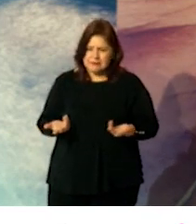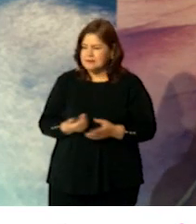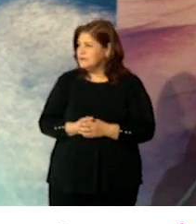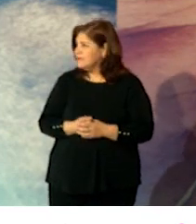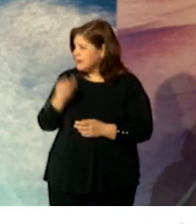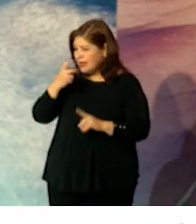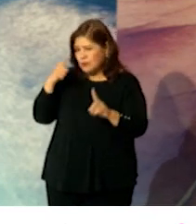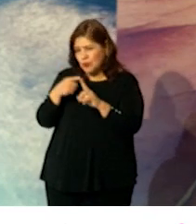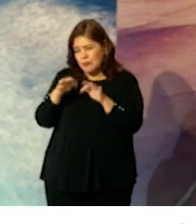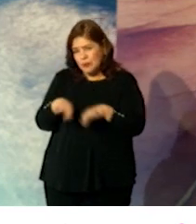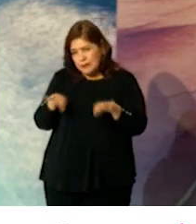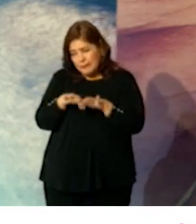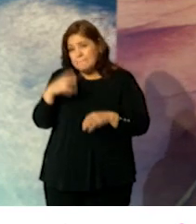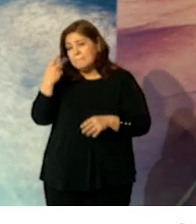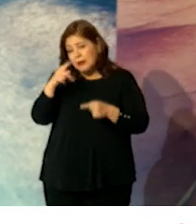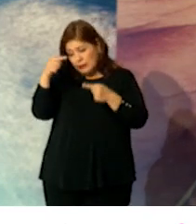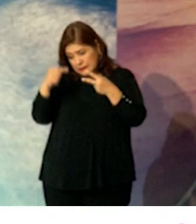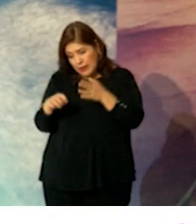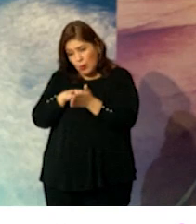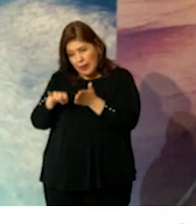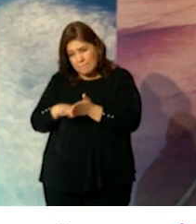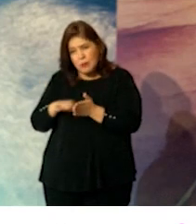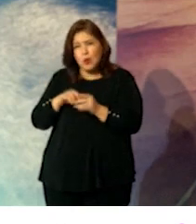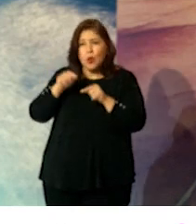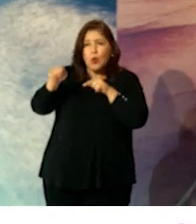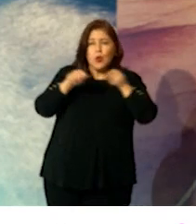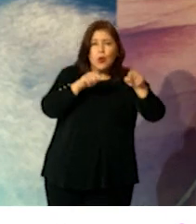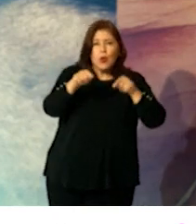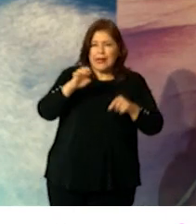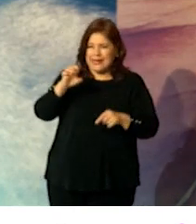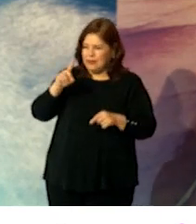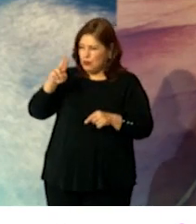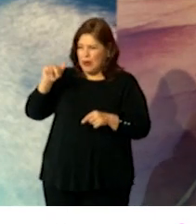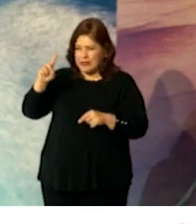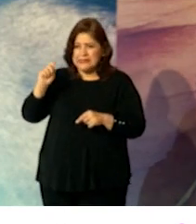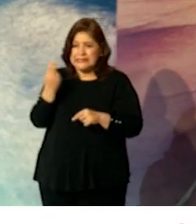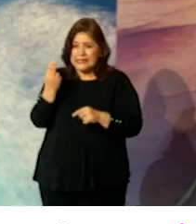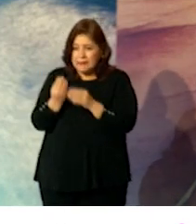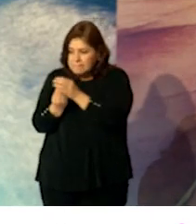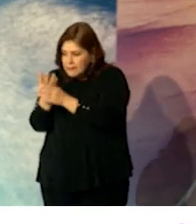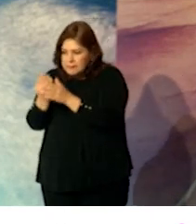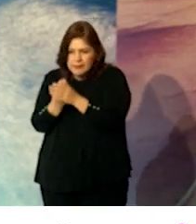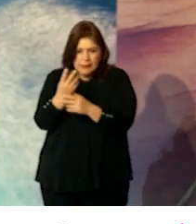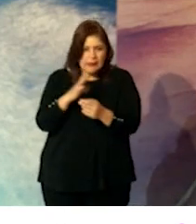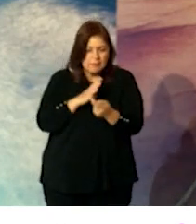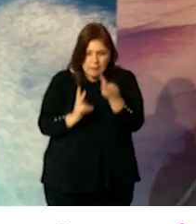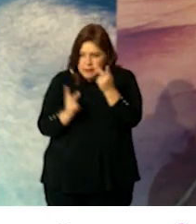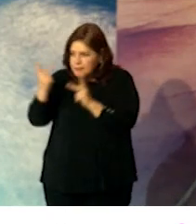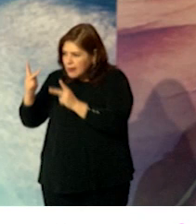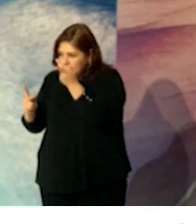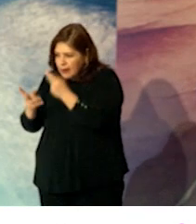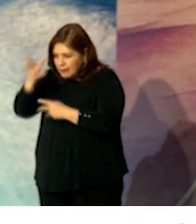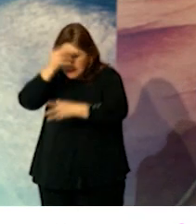Eso es fundamental. Pero estos ejemplos locales, y lo que hablaba Eduard, tienen que estar floreciendo por montones y aprendiendo